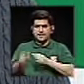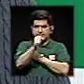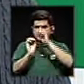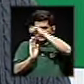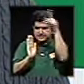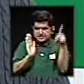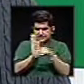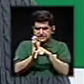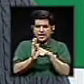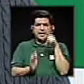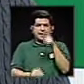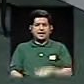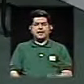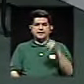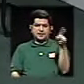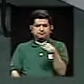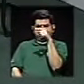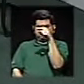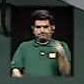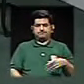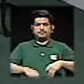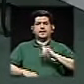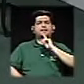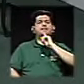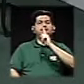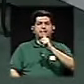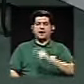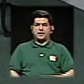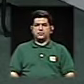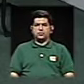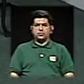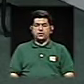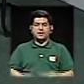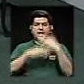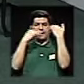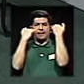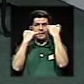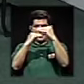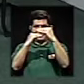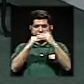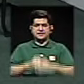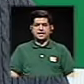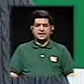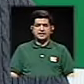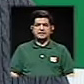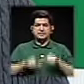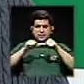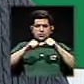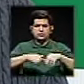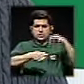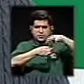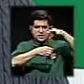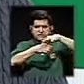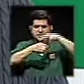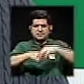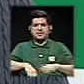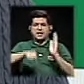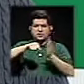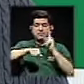cuarta haya se haya traído abajo una declaratoria de limitación de expansión Piñera en un cantón